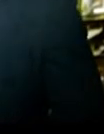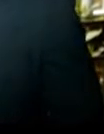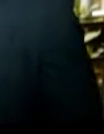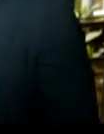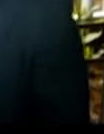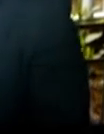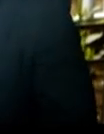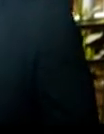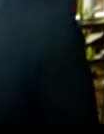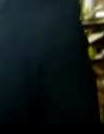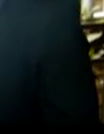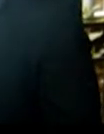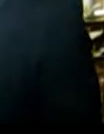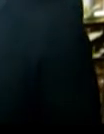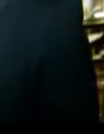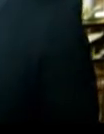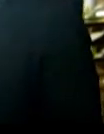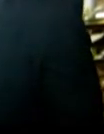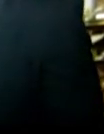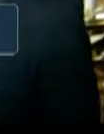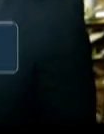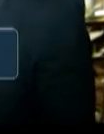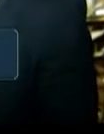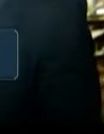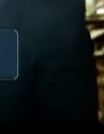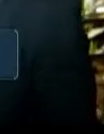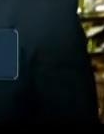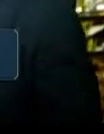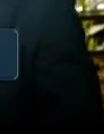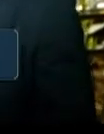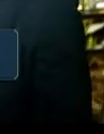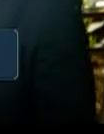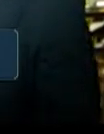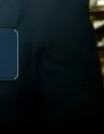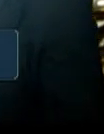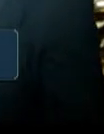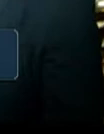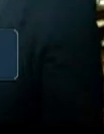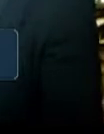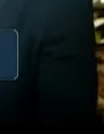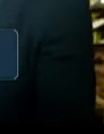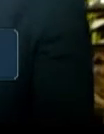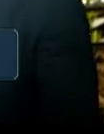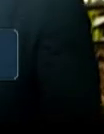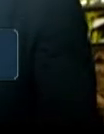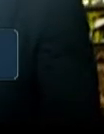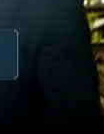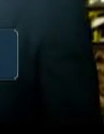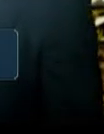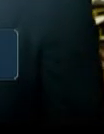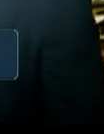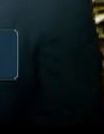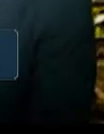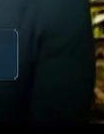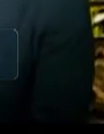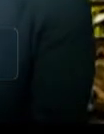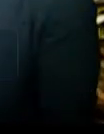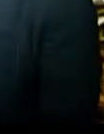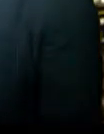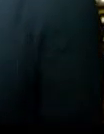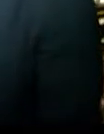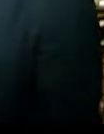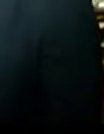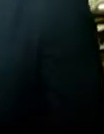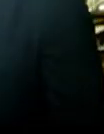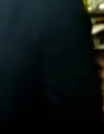un día poder hacer una competencia con 100, 200 deportistas que pudesse, ao mínimo, ter um país de cada parte do continente. E na